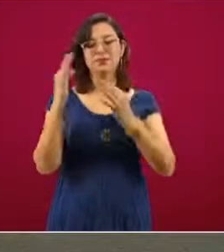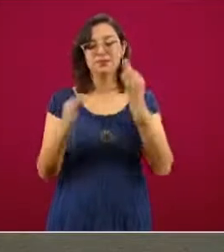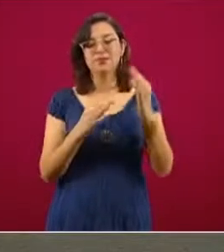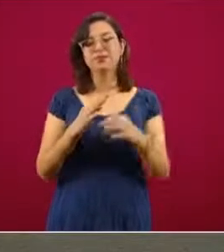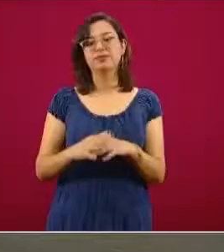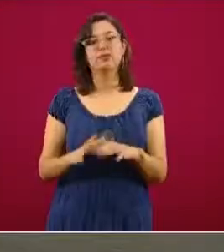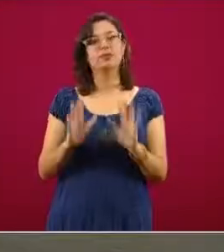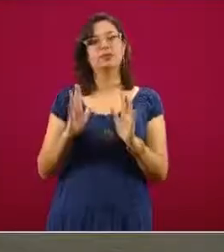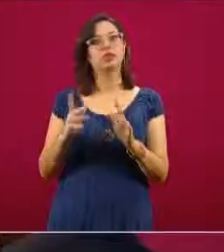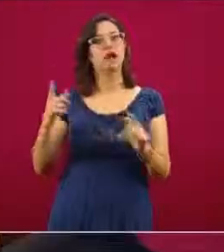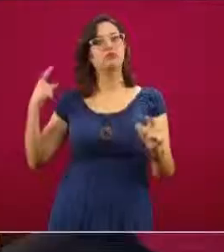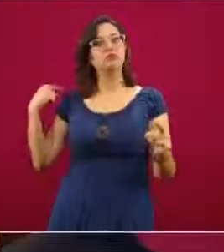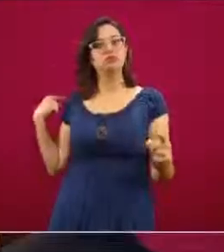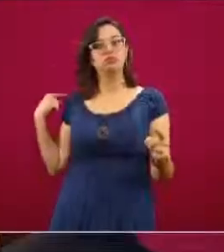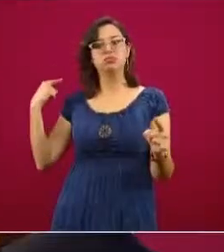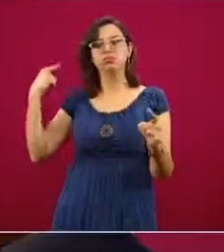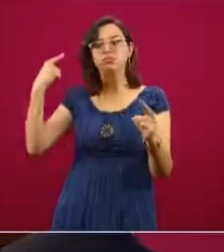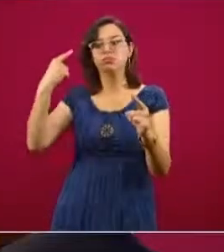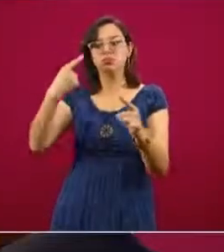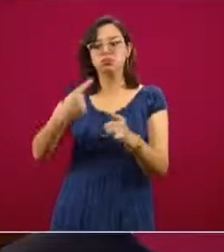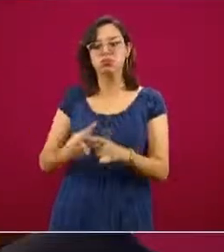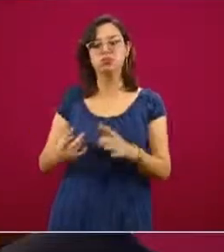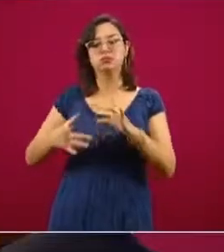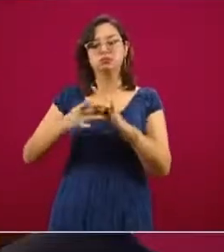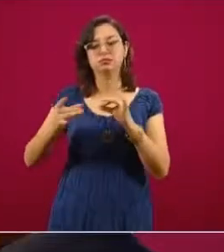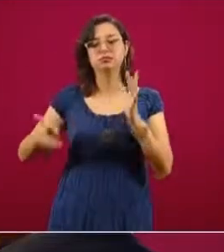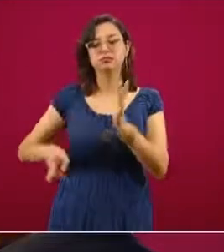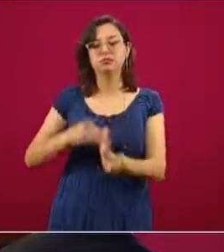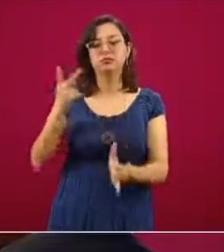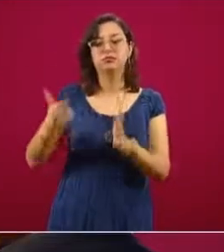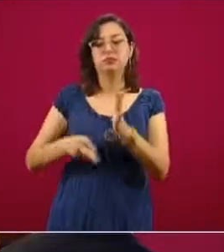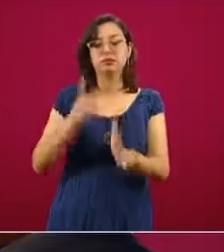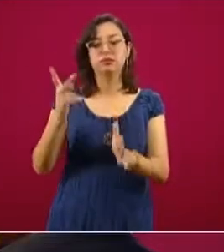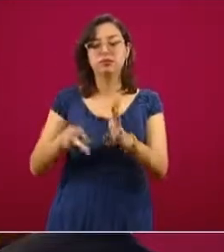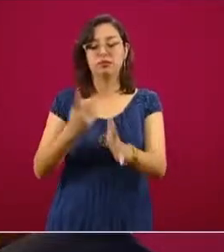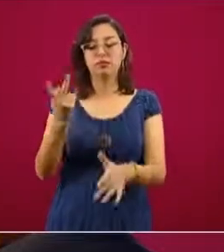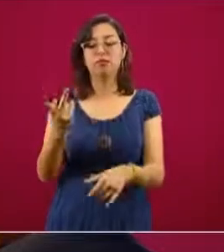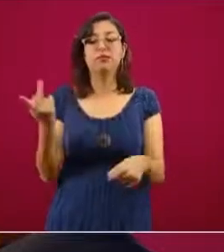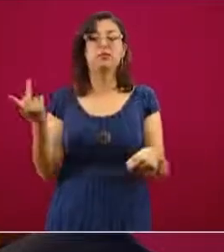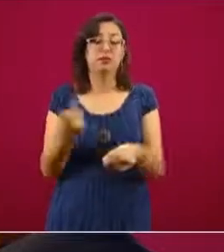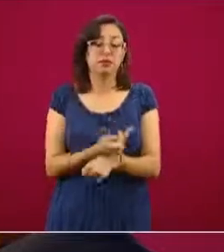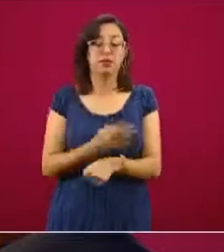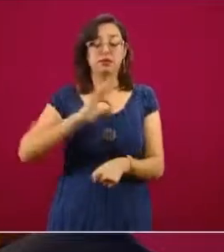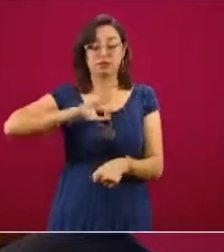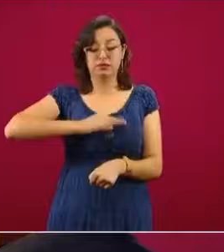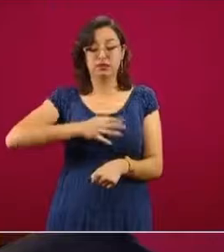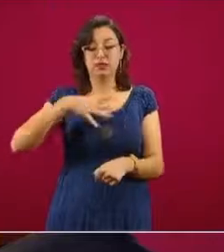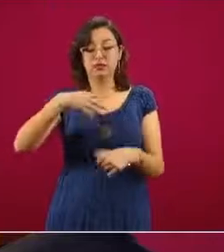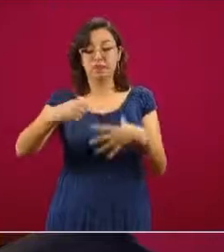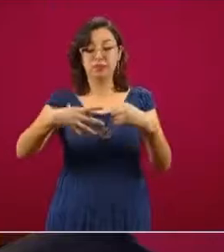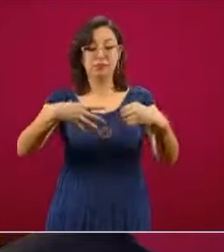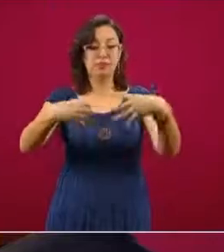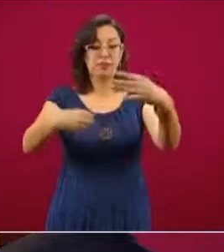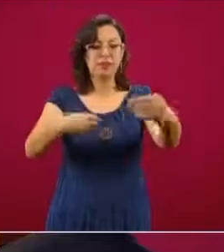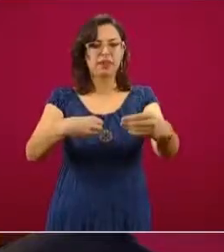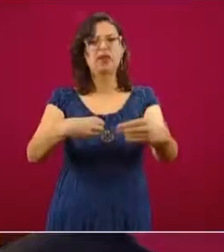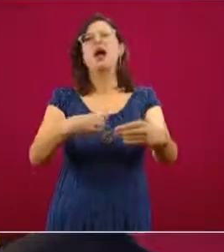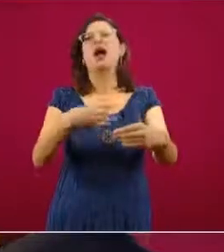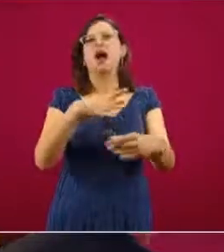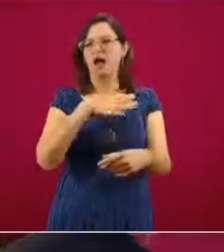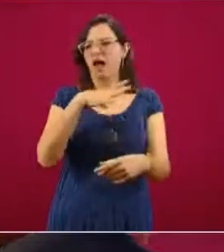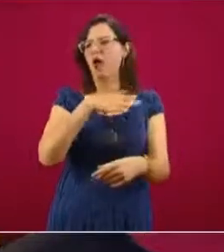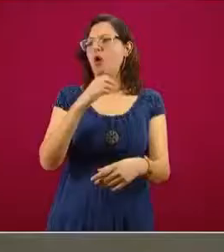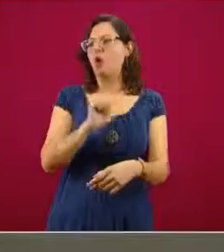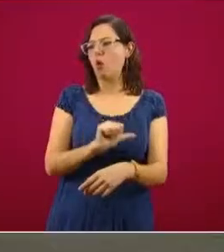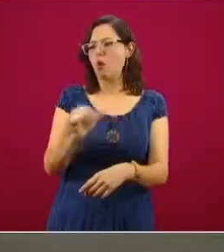por semanas, pero es este asunto de que las epidemias, o esta epidemia en particular, pasa con otro tipo de